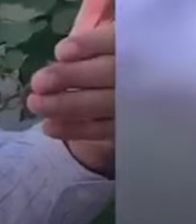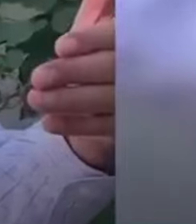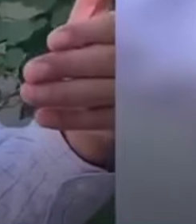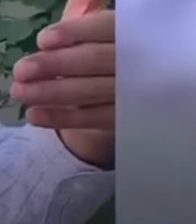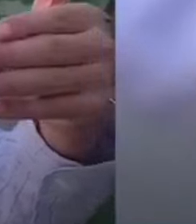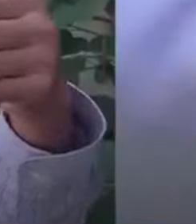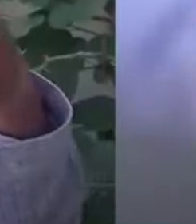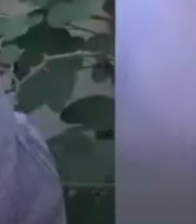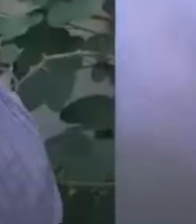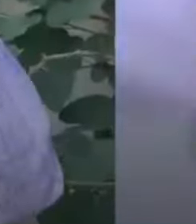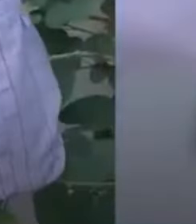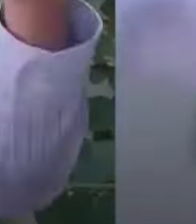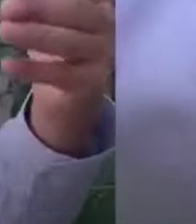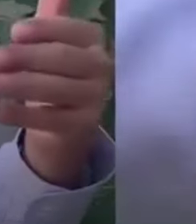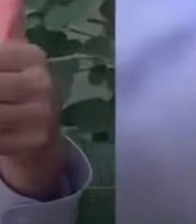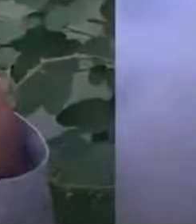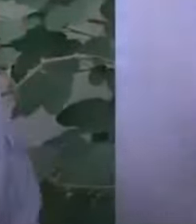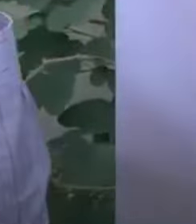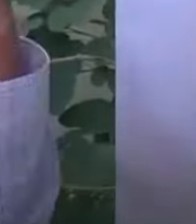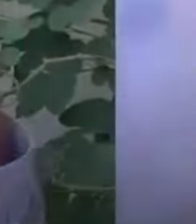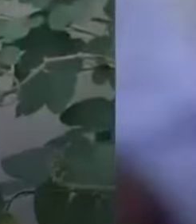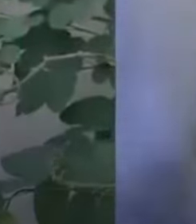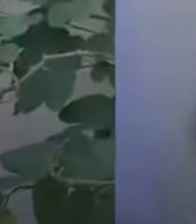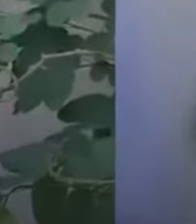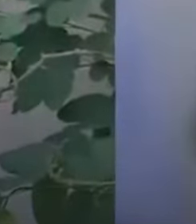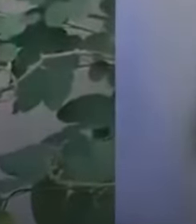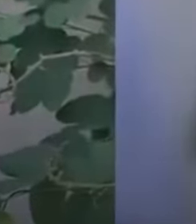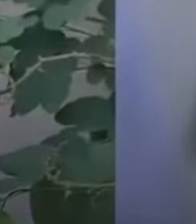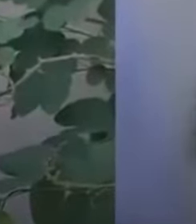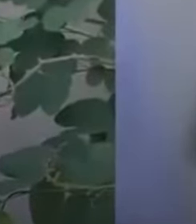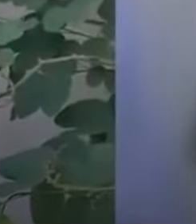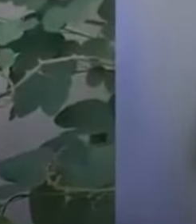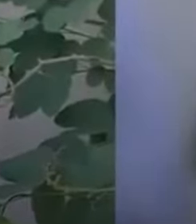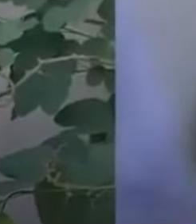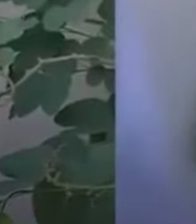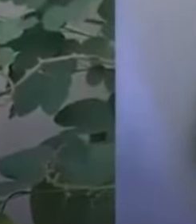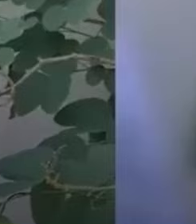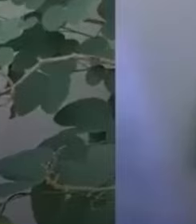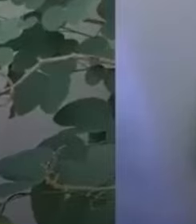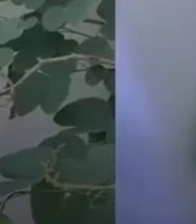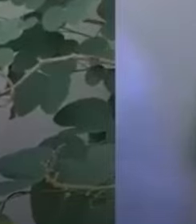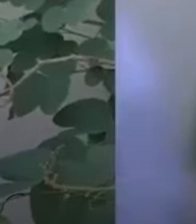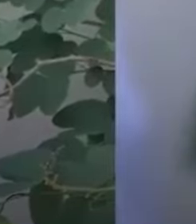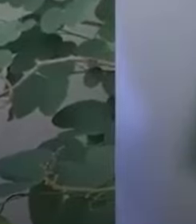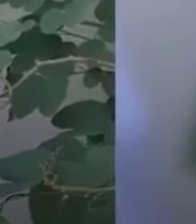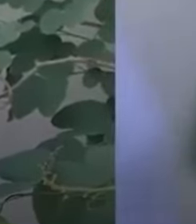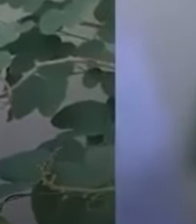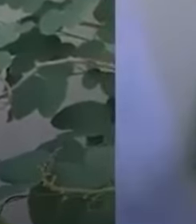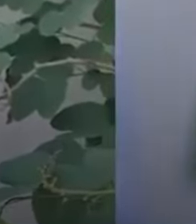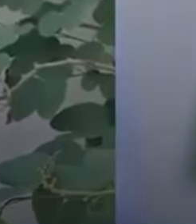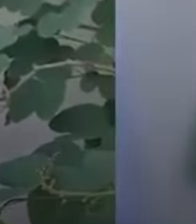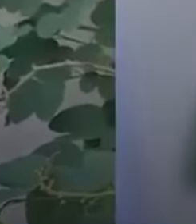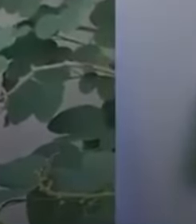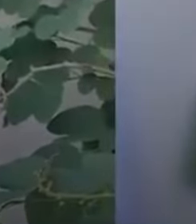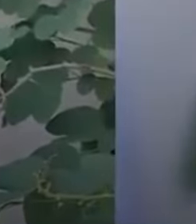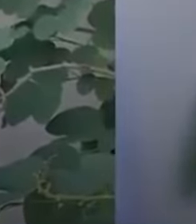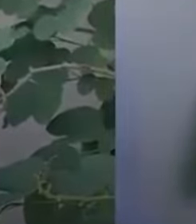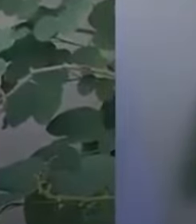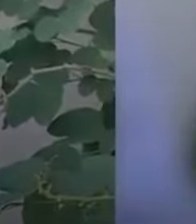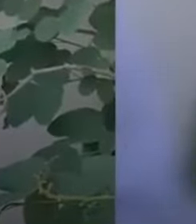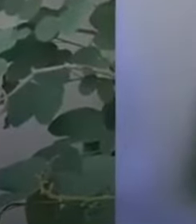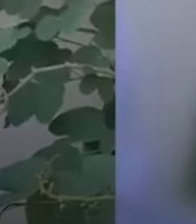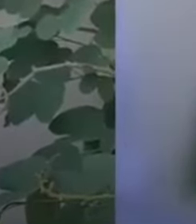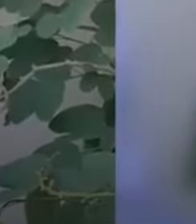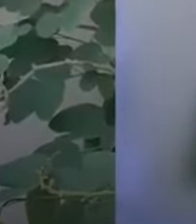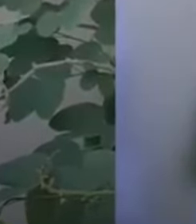ampliar u otorgar nuevas facultades al INEGI de esta naturaleza.